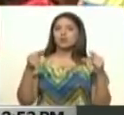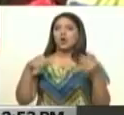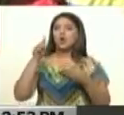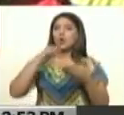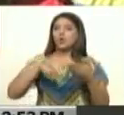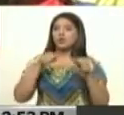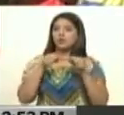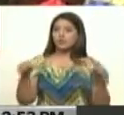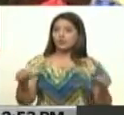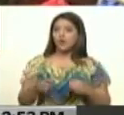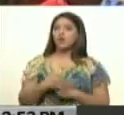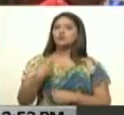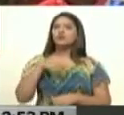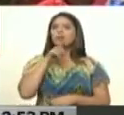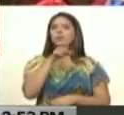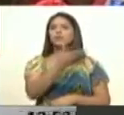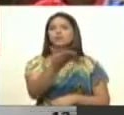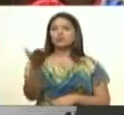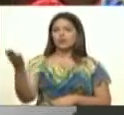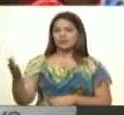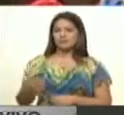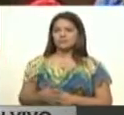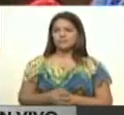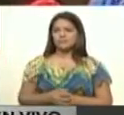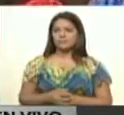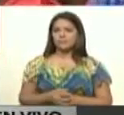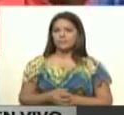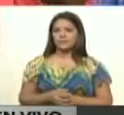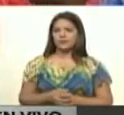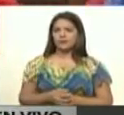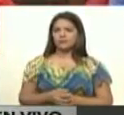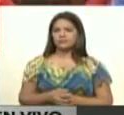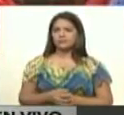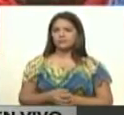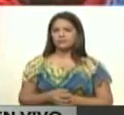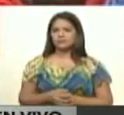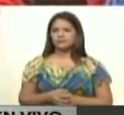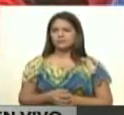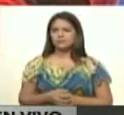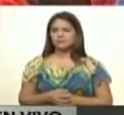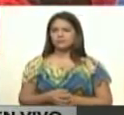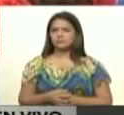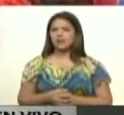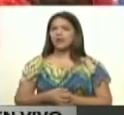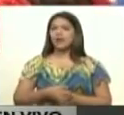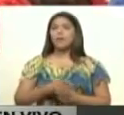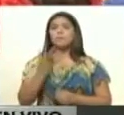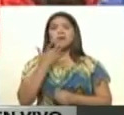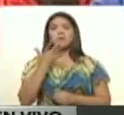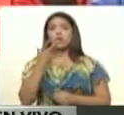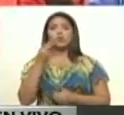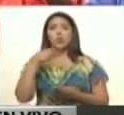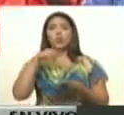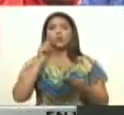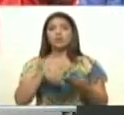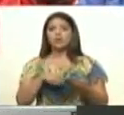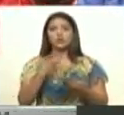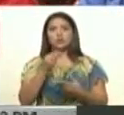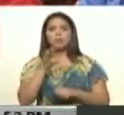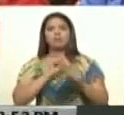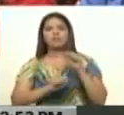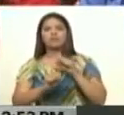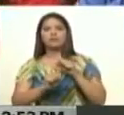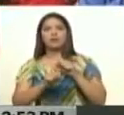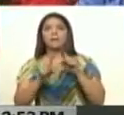colectiva. Yo les pregunto a ustedes, compañeros, es que si no alcanzamos la firma de contrato, no vamos a defender la corporación. Bueno, compañeros, si no